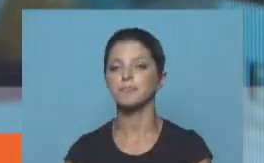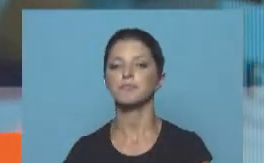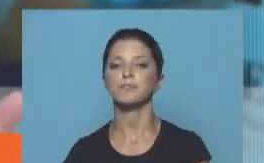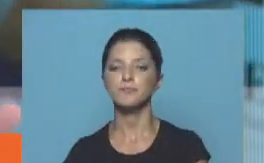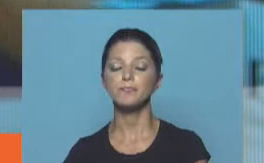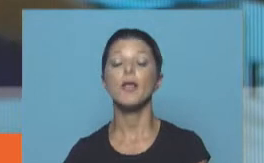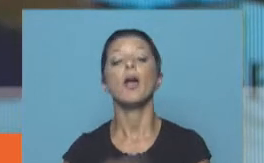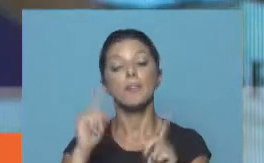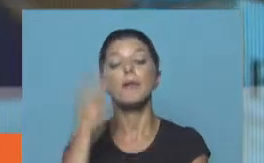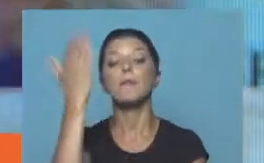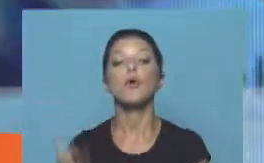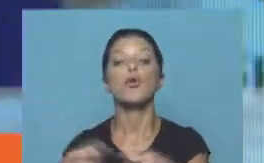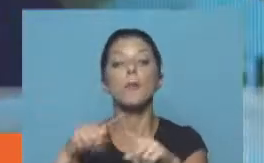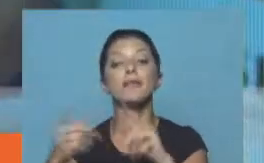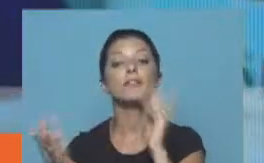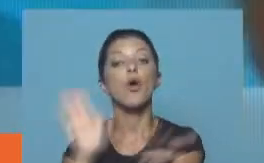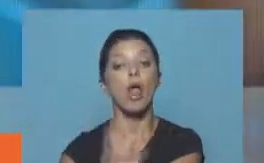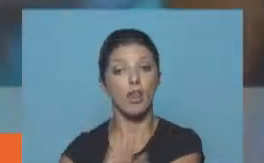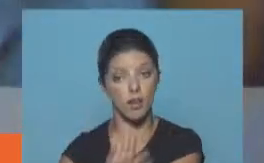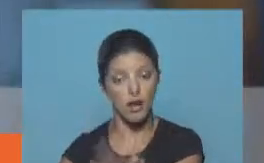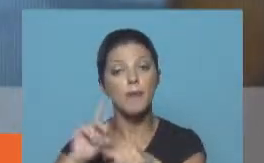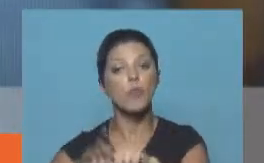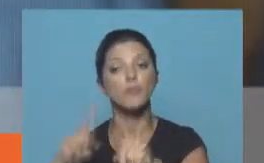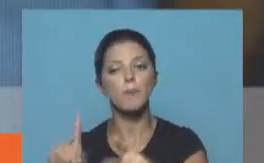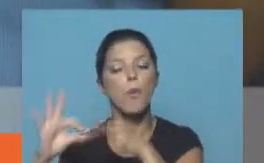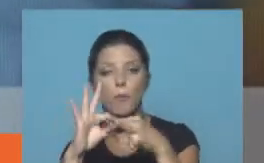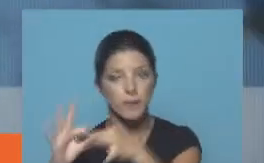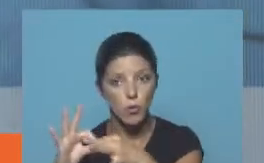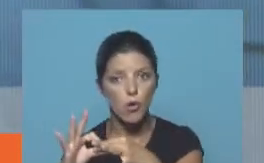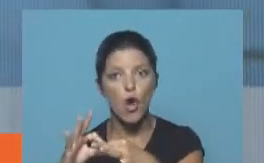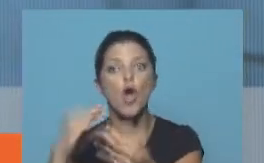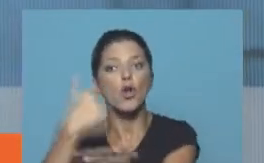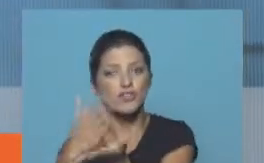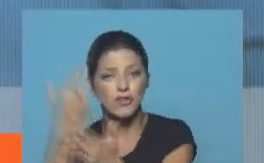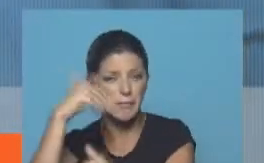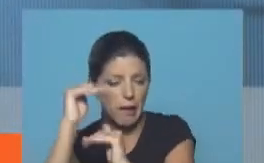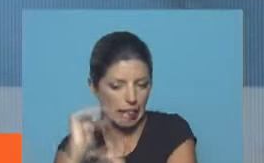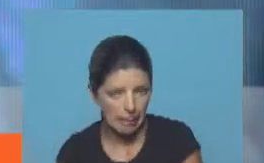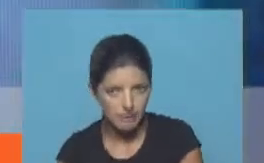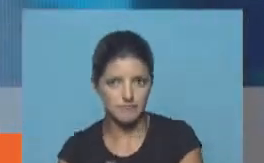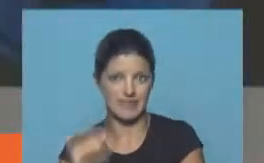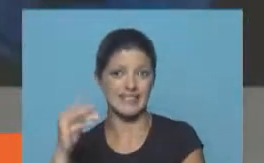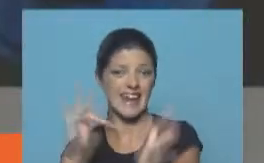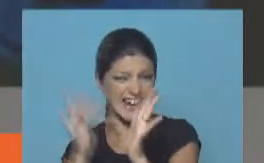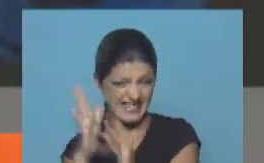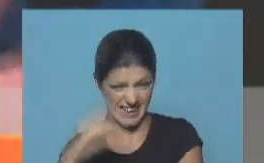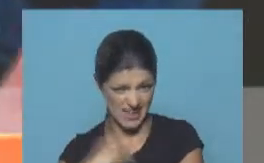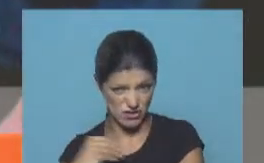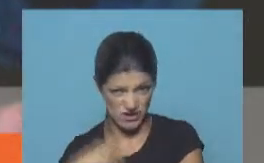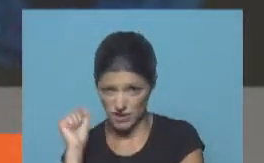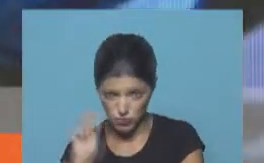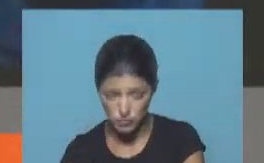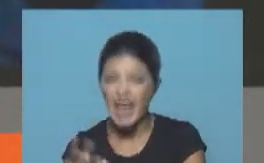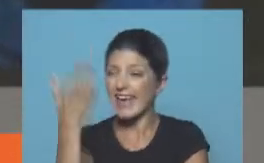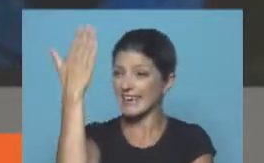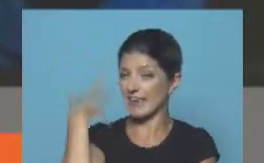Ortega de izquierda que al mismo tiempo tiene una relación muy privilegiada con los sectores más retrógrados de la Iglesia Católica nicaragüense, que le hicieron la vida imposible